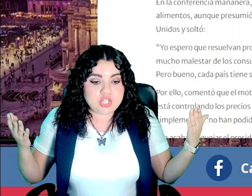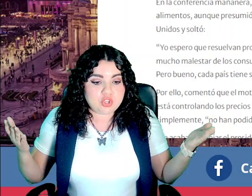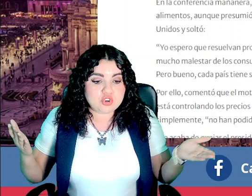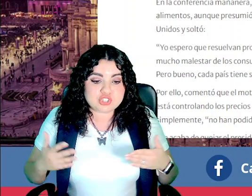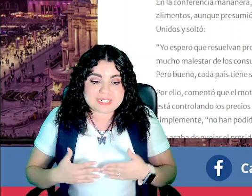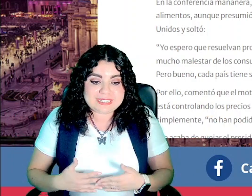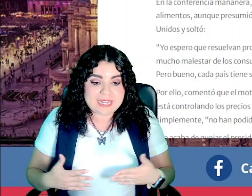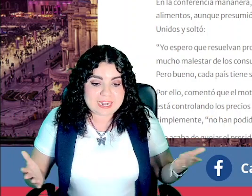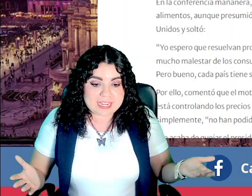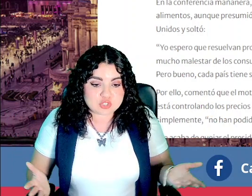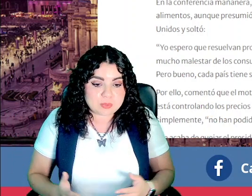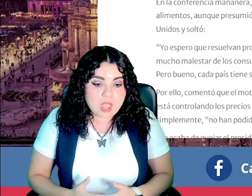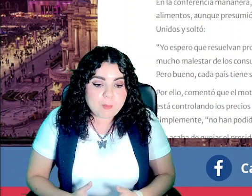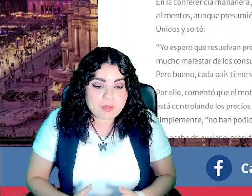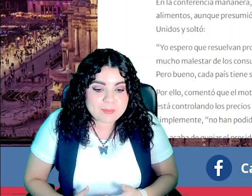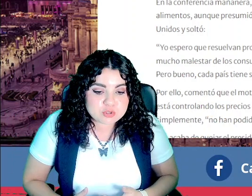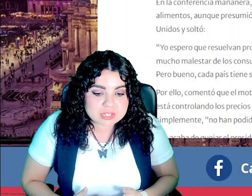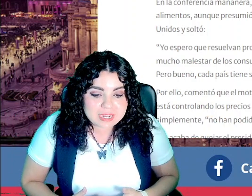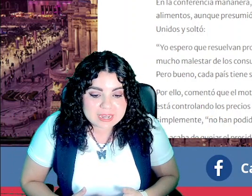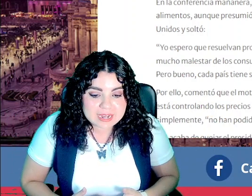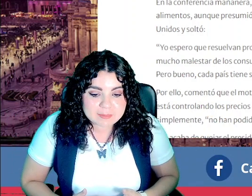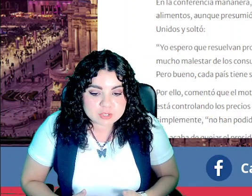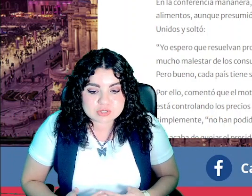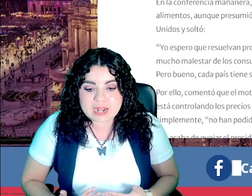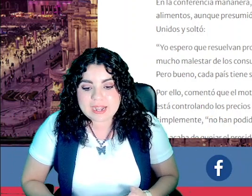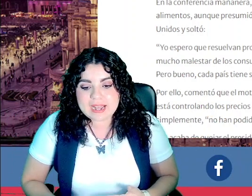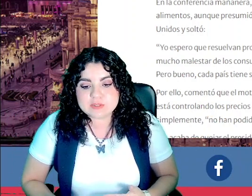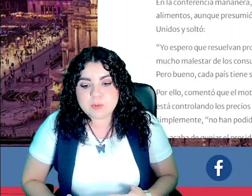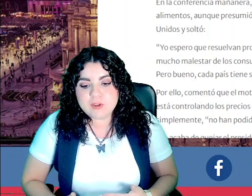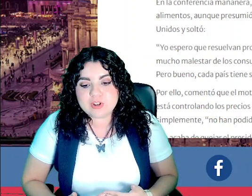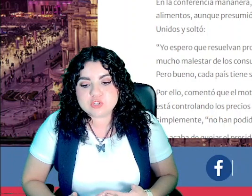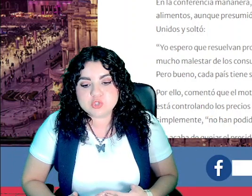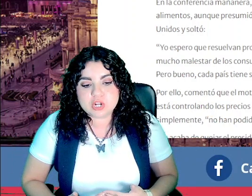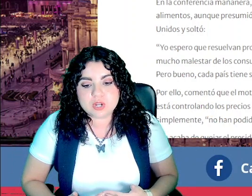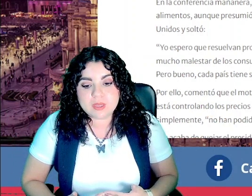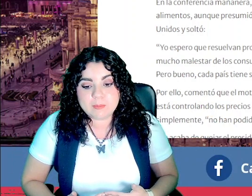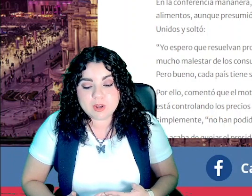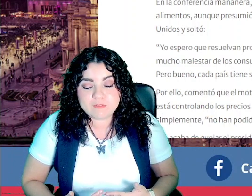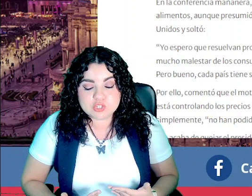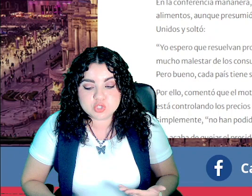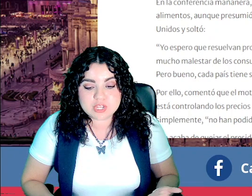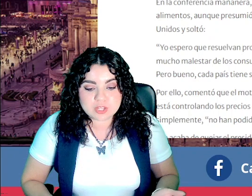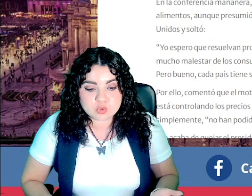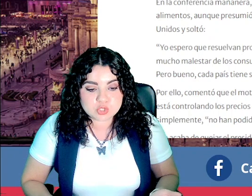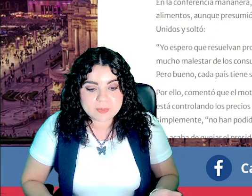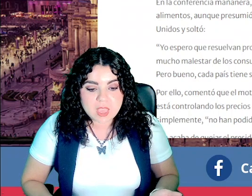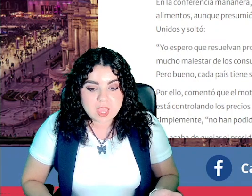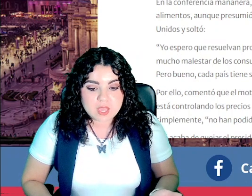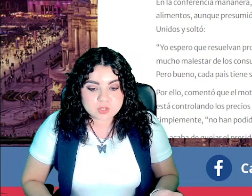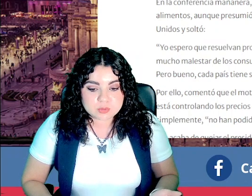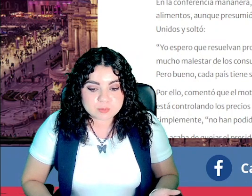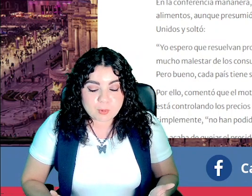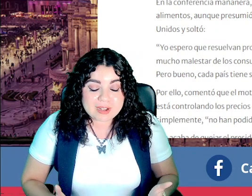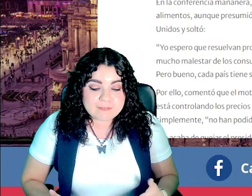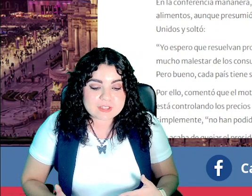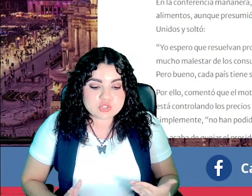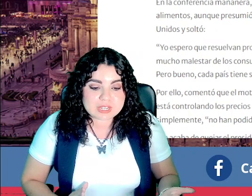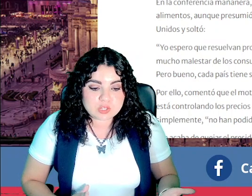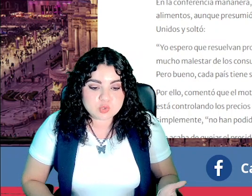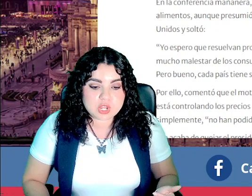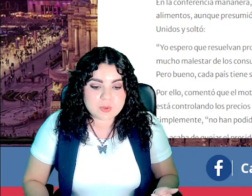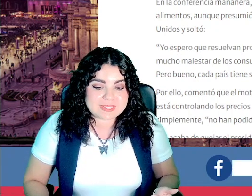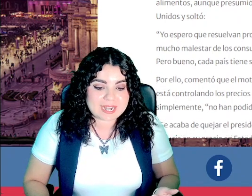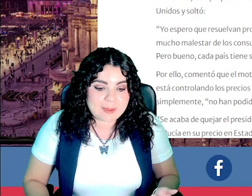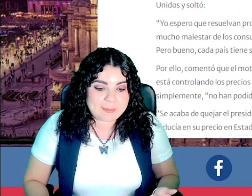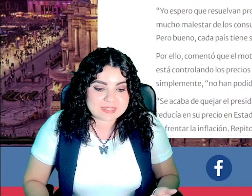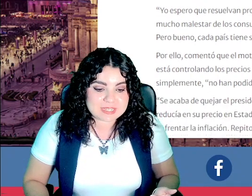todo y no nos rinde el ingreso. Podemos tener incrementos salariales, pero la inflación se reduce. Por la inflación se